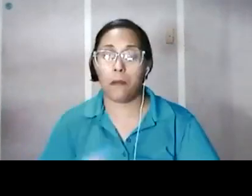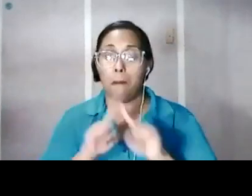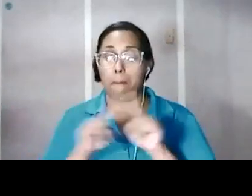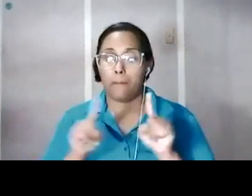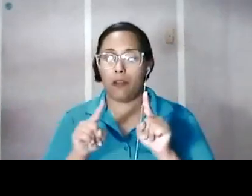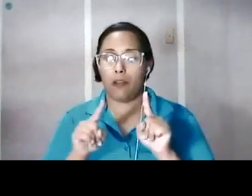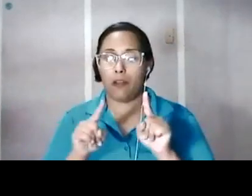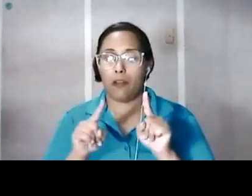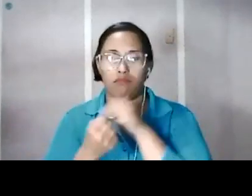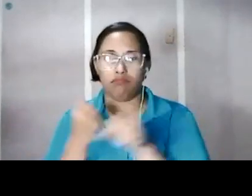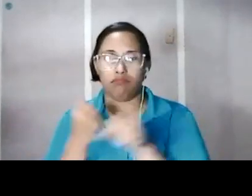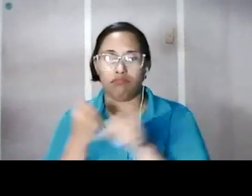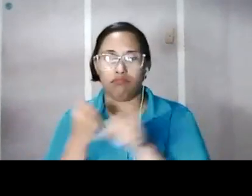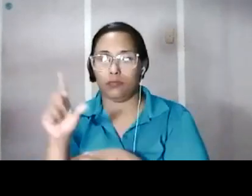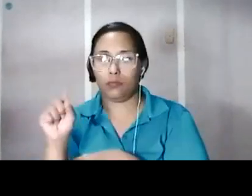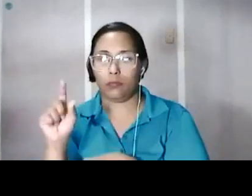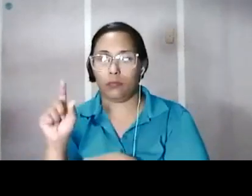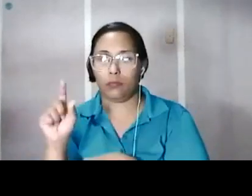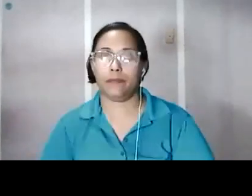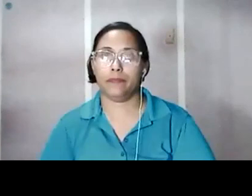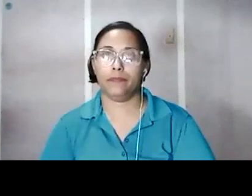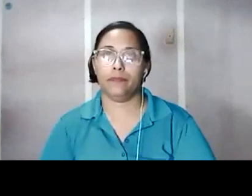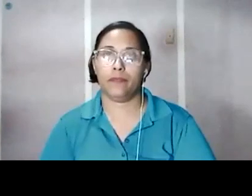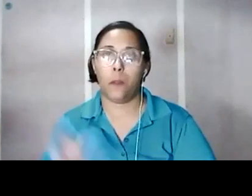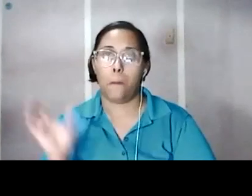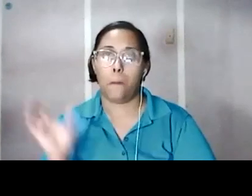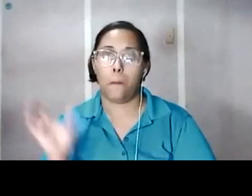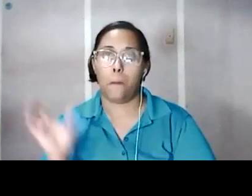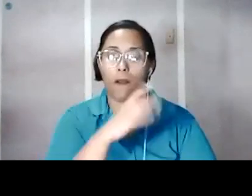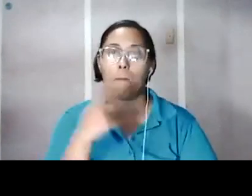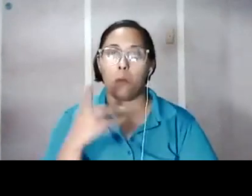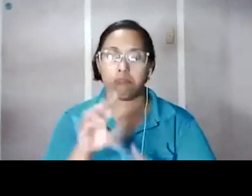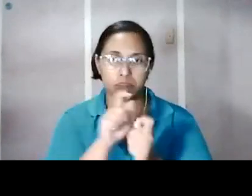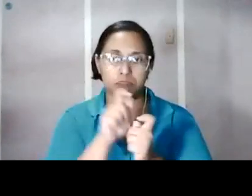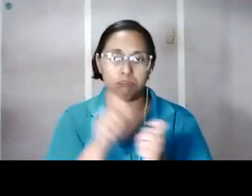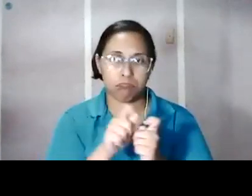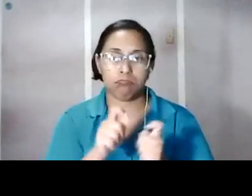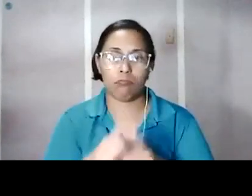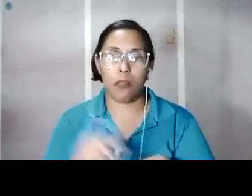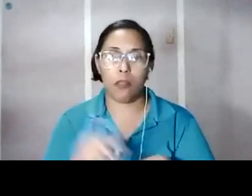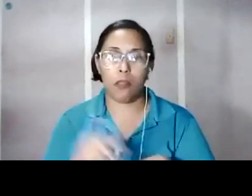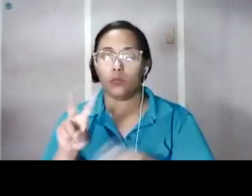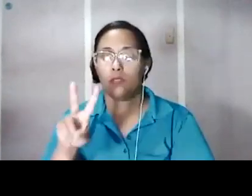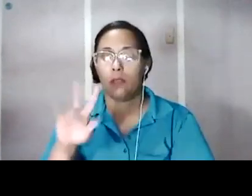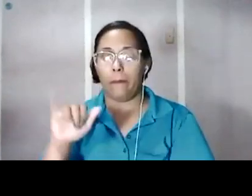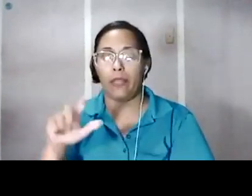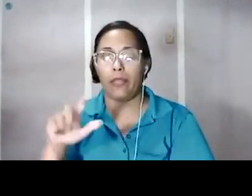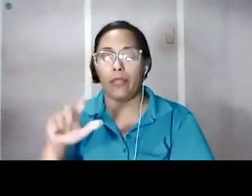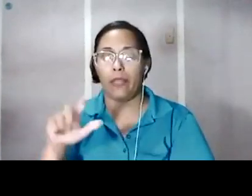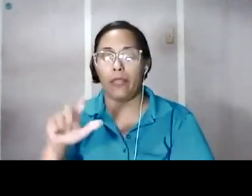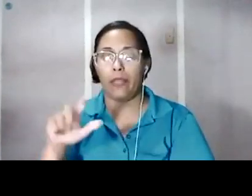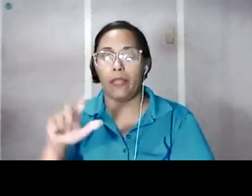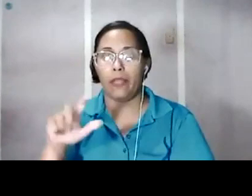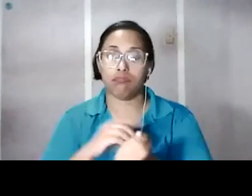fue en los 20. Tenemos que Sí, buscaremos ese detalle. Pregunta sí. Vilma Pizarro, doctora, en